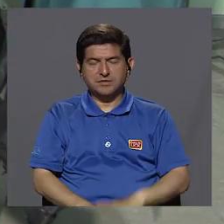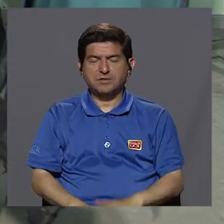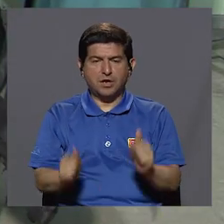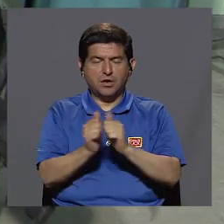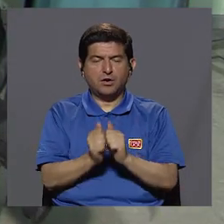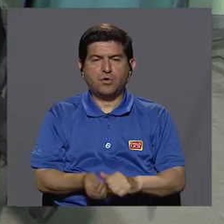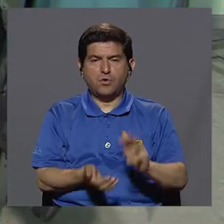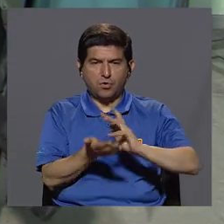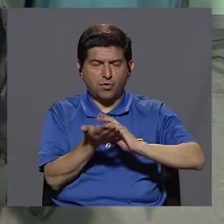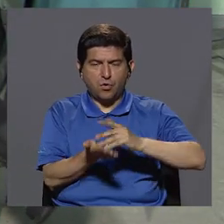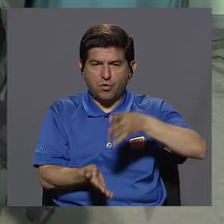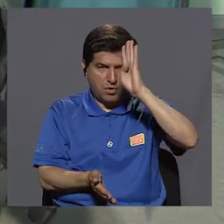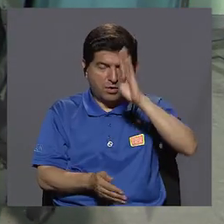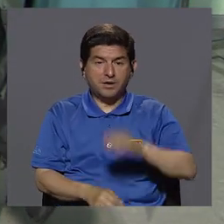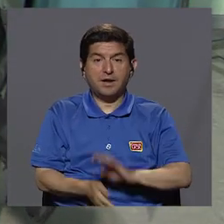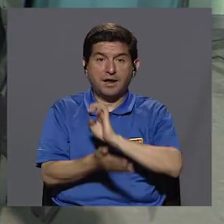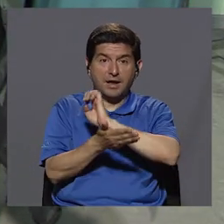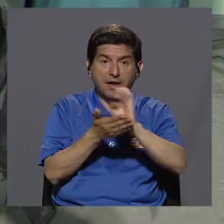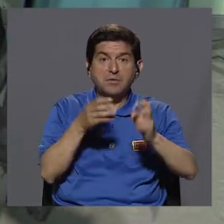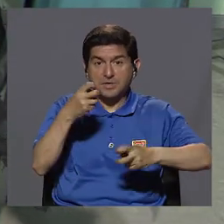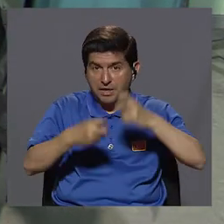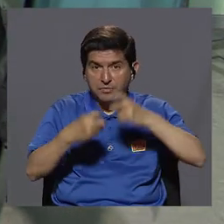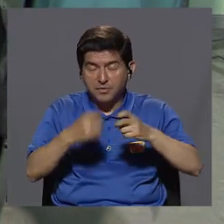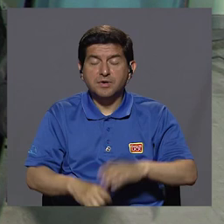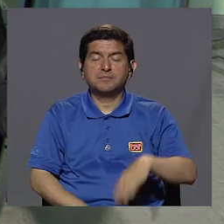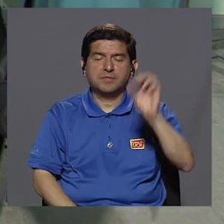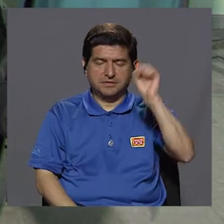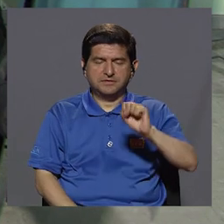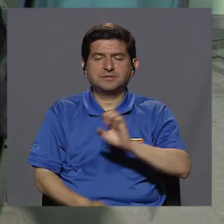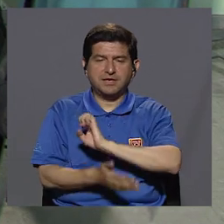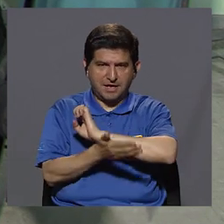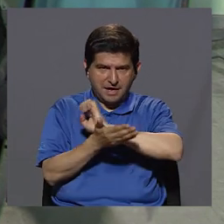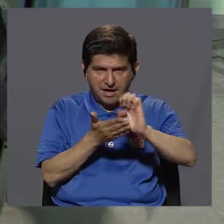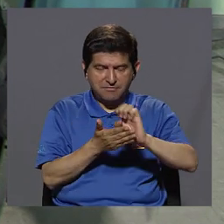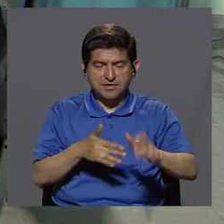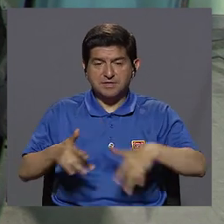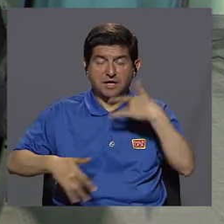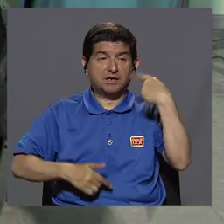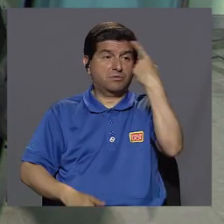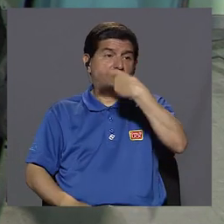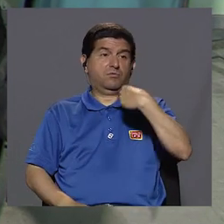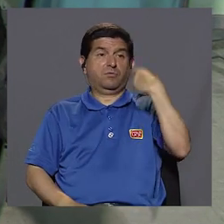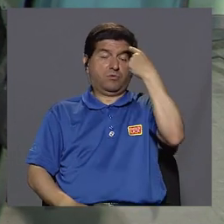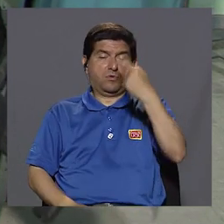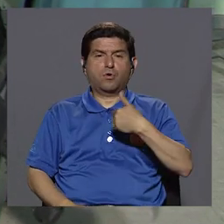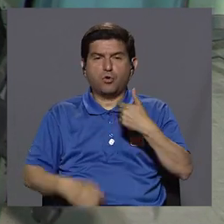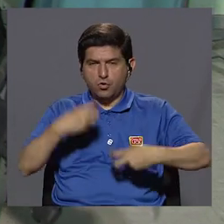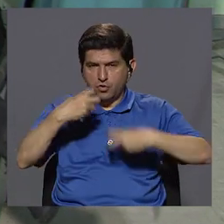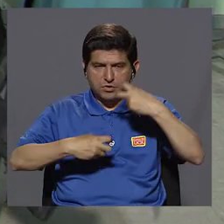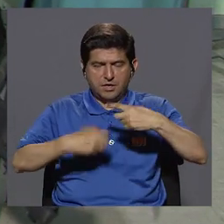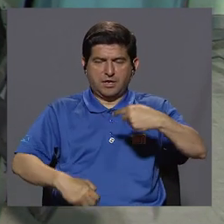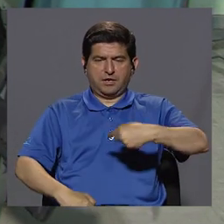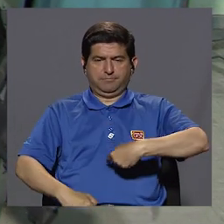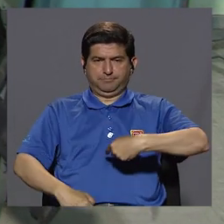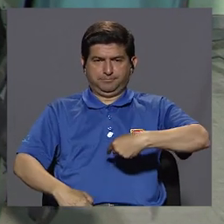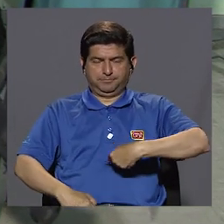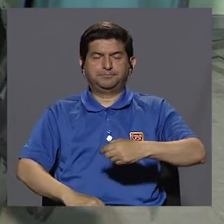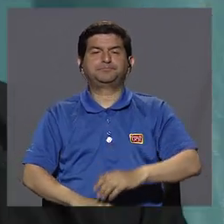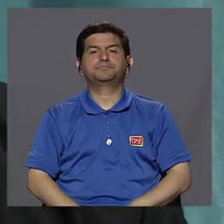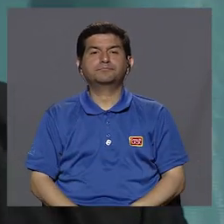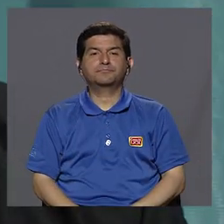etcétera exactamente la idea es evitar que se sientan mareados o que tengan algún problema gastrointestinal